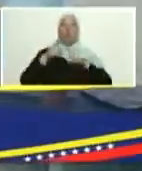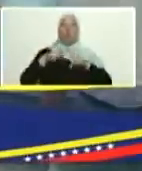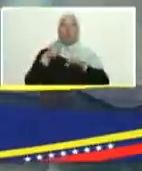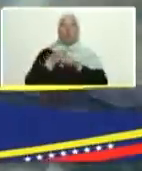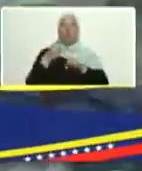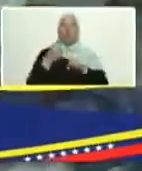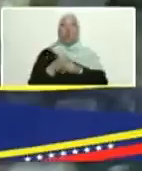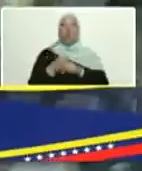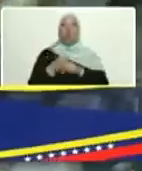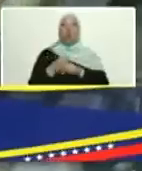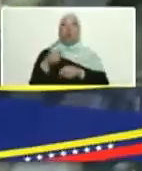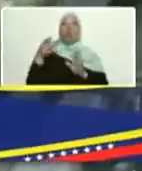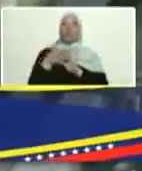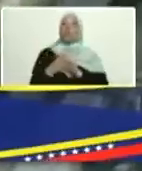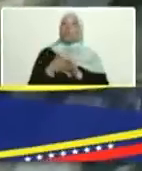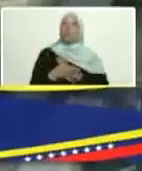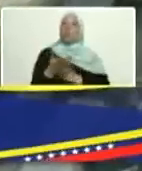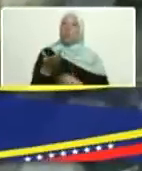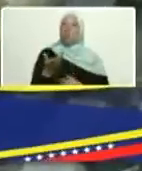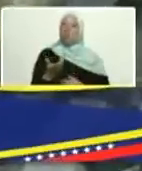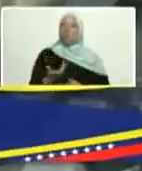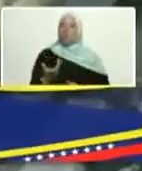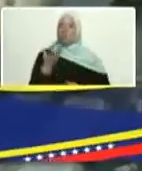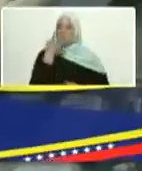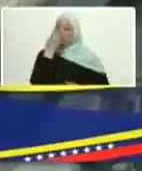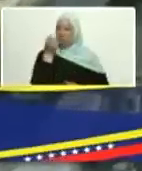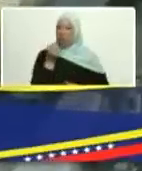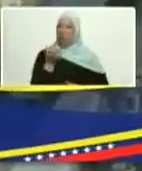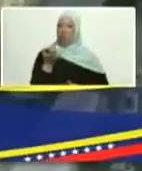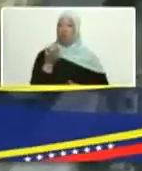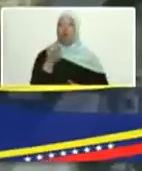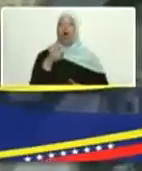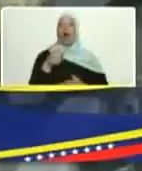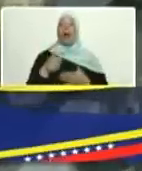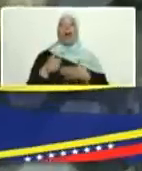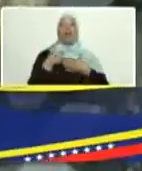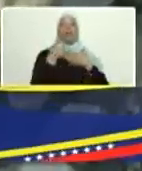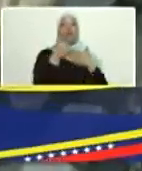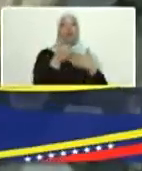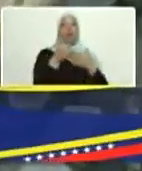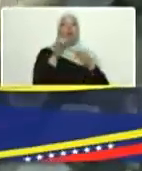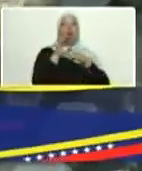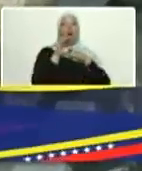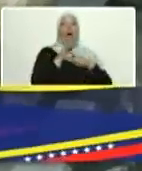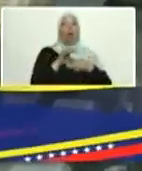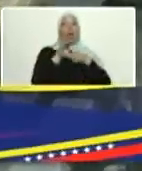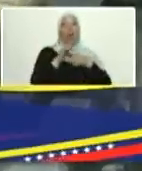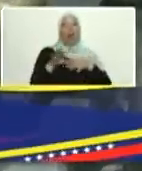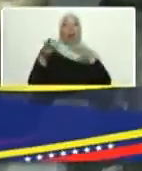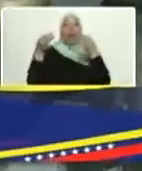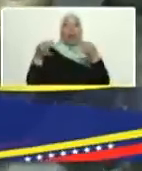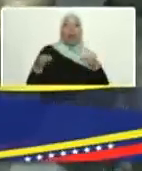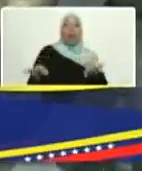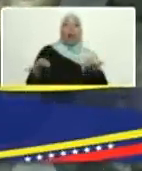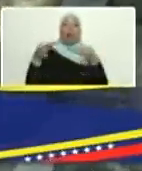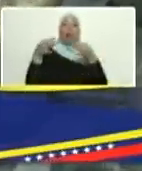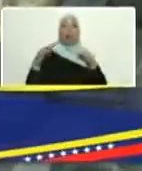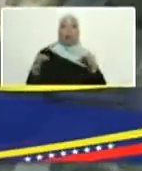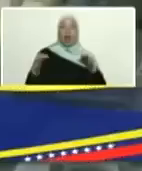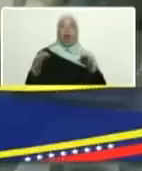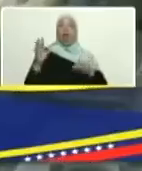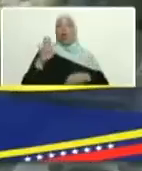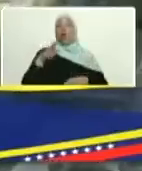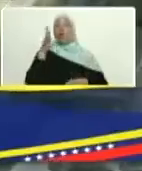aceite. ¿Qué significa esto, compañeros? Estamos ayudando a preservar el ambiente, estamos evitando la tala de menos